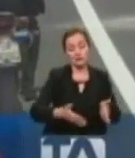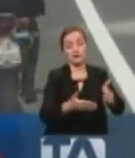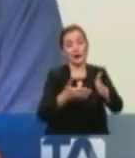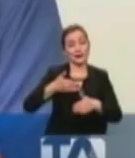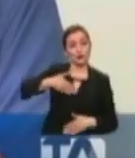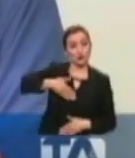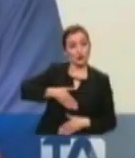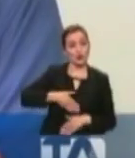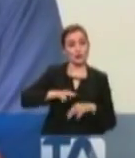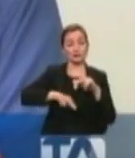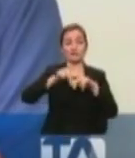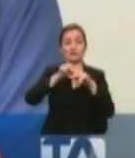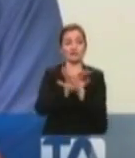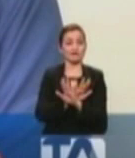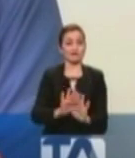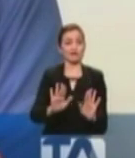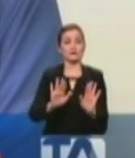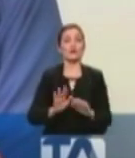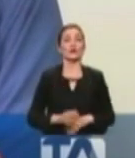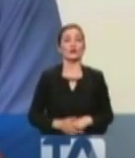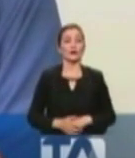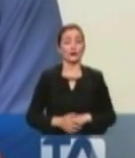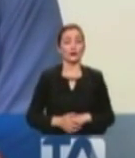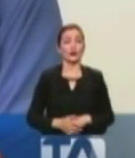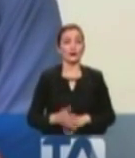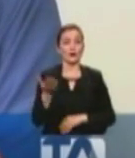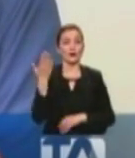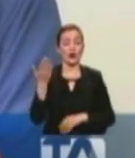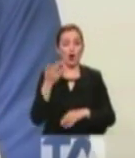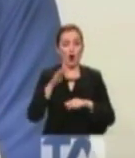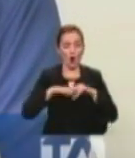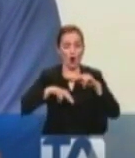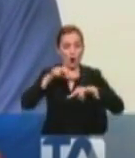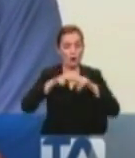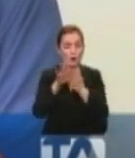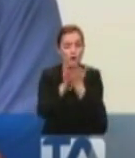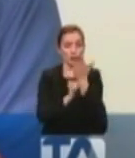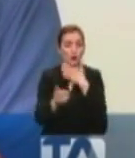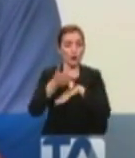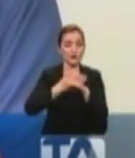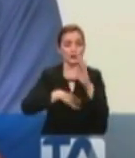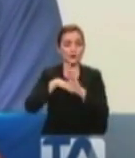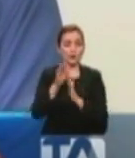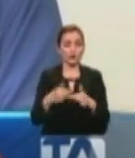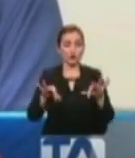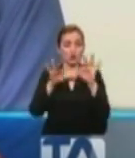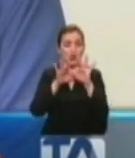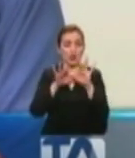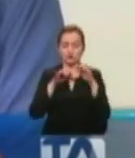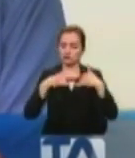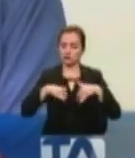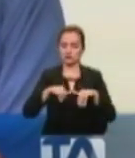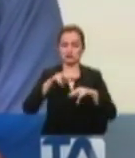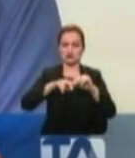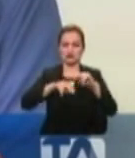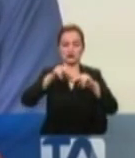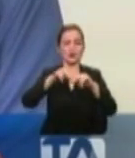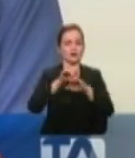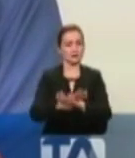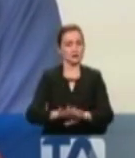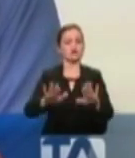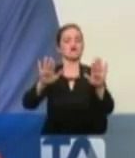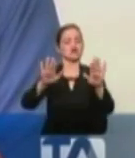Simón Bolívar. Que lo que más hizo el alcalde Rodas fue darle continuidad a los proyectos emblemáticos de la ciudad que quedaron,